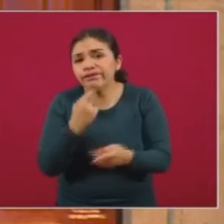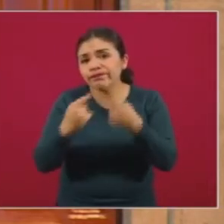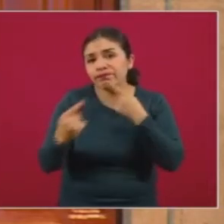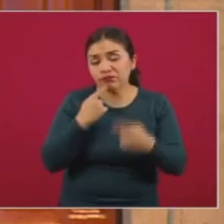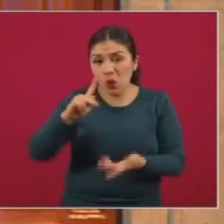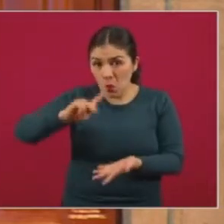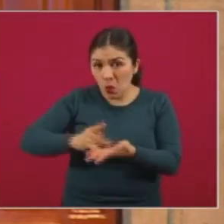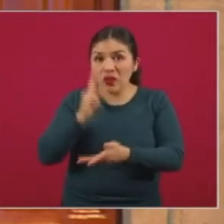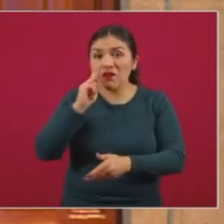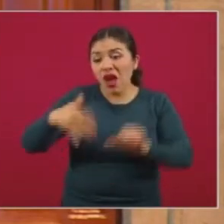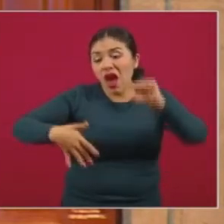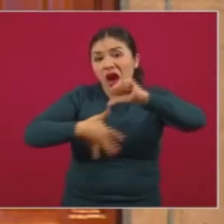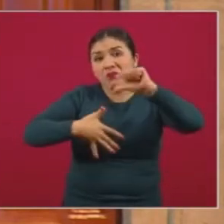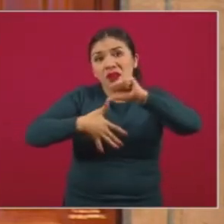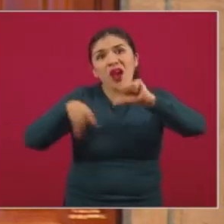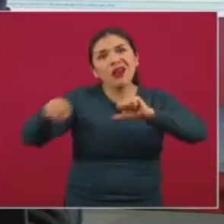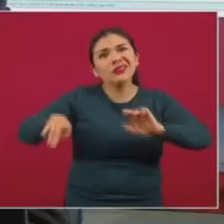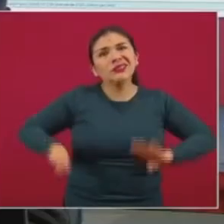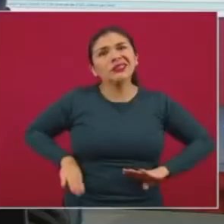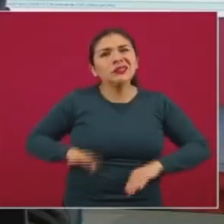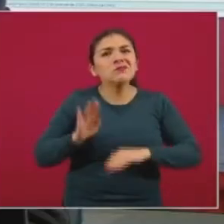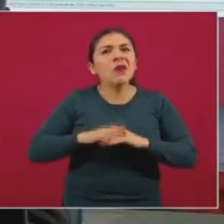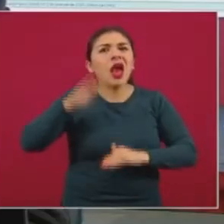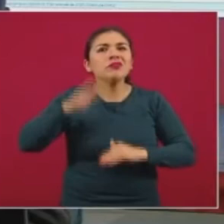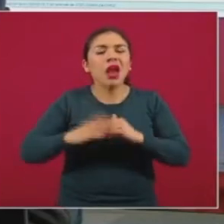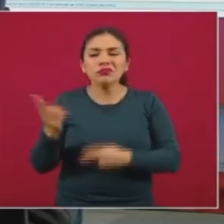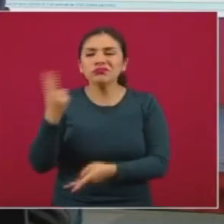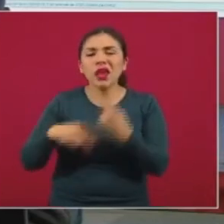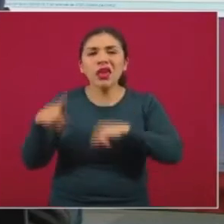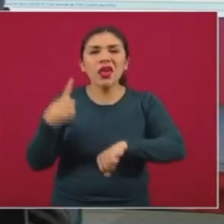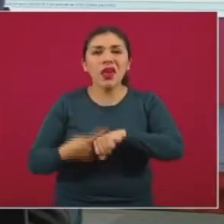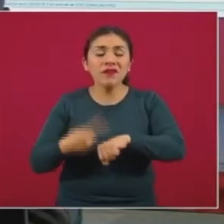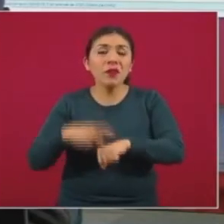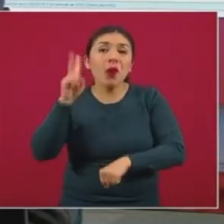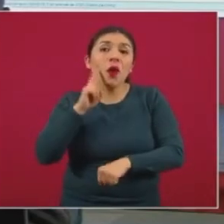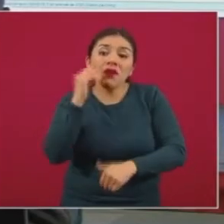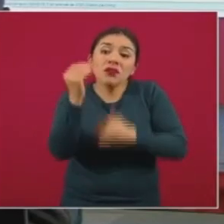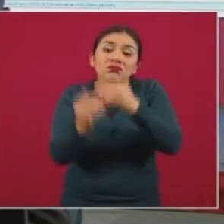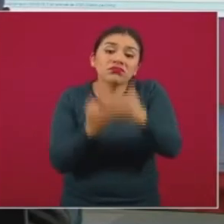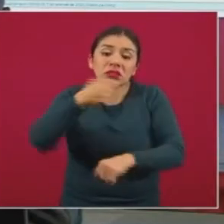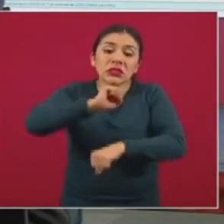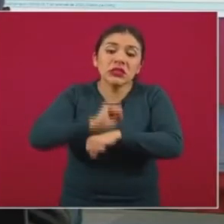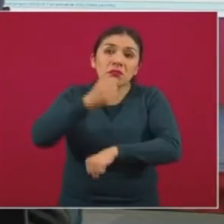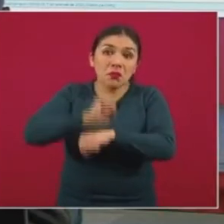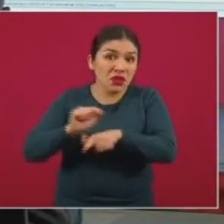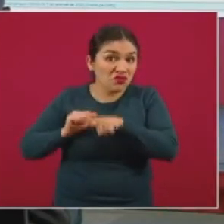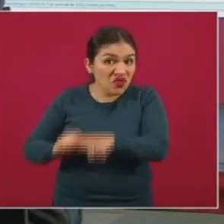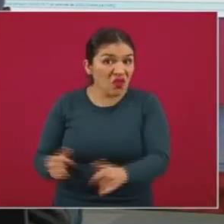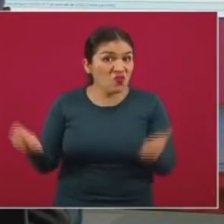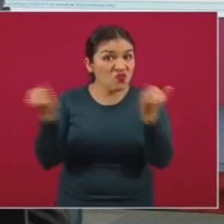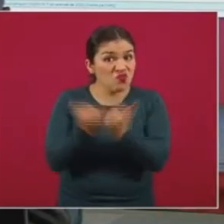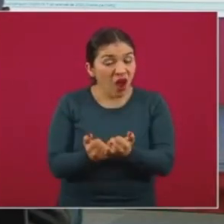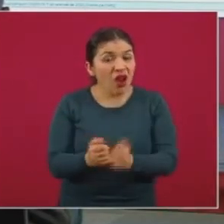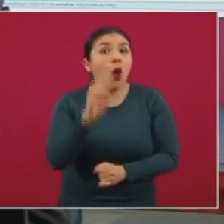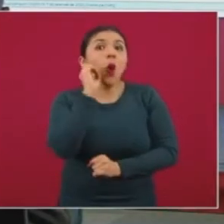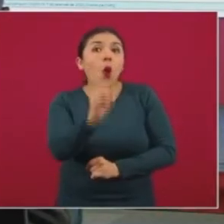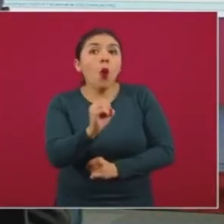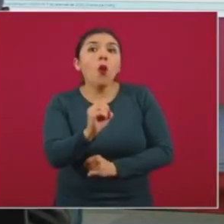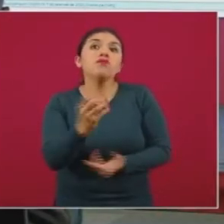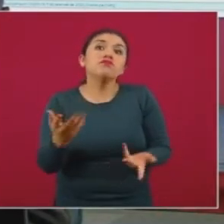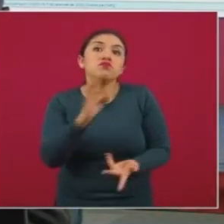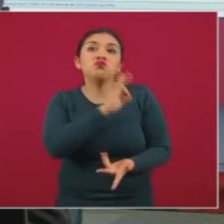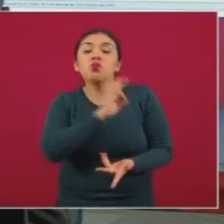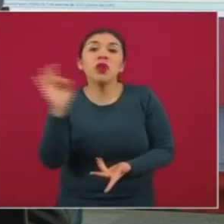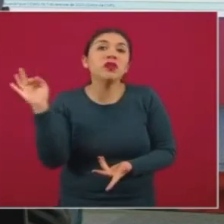América del Sur con un patrón de crecimiento. Vamos a ver en las siguientes semanas si este se mantiene o los países del Cono Sur pueden